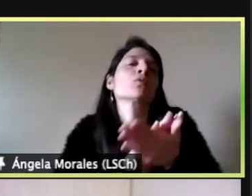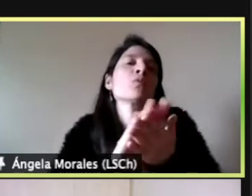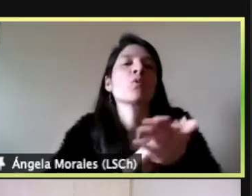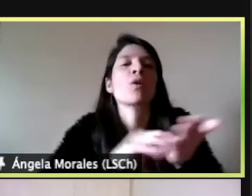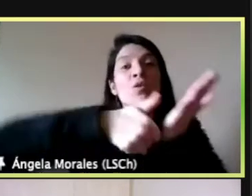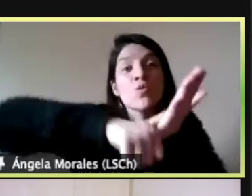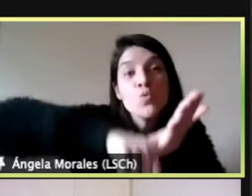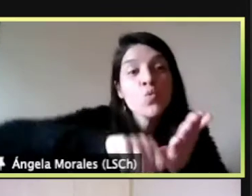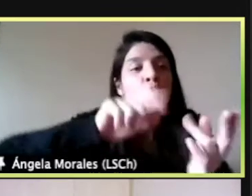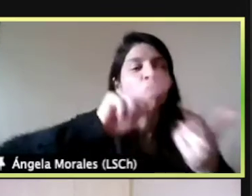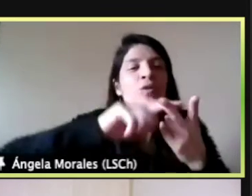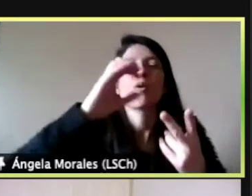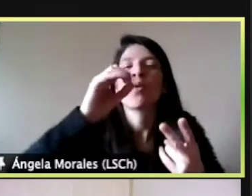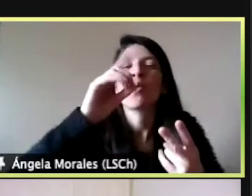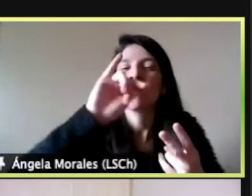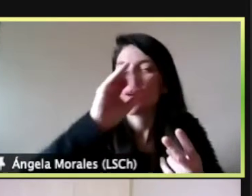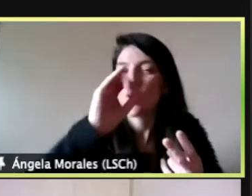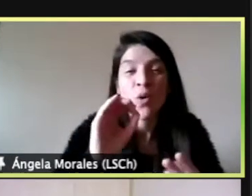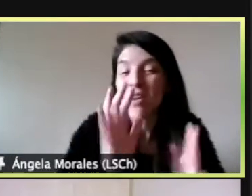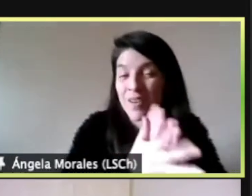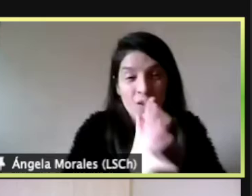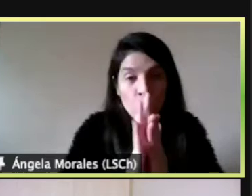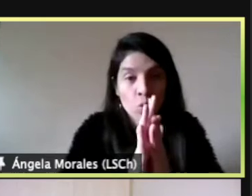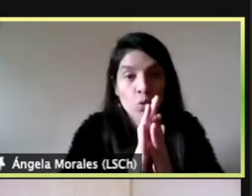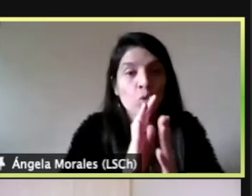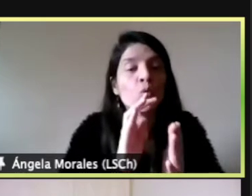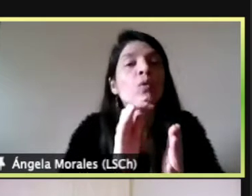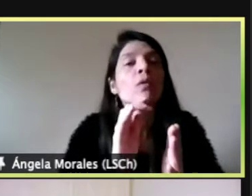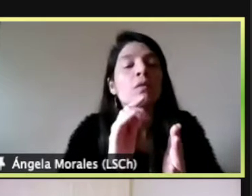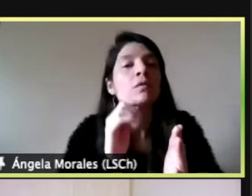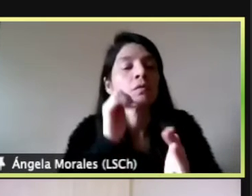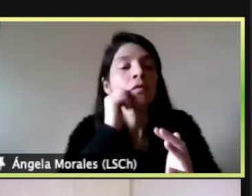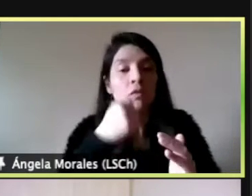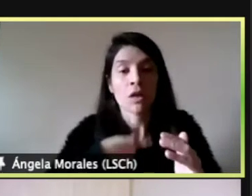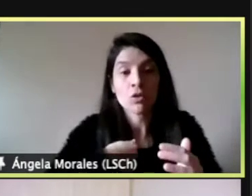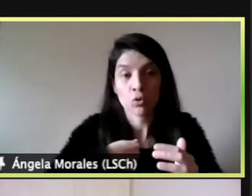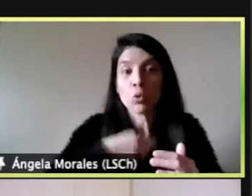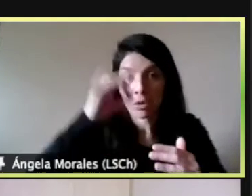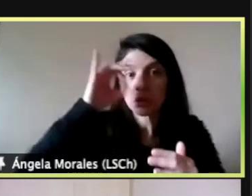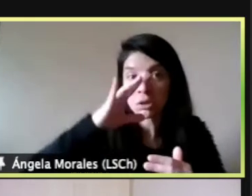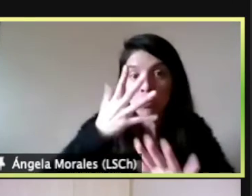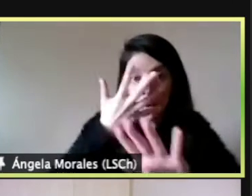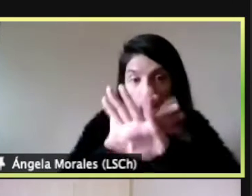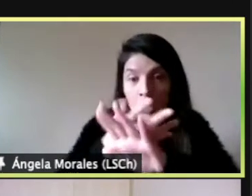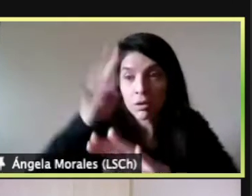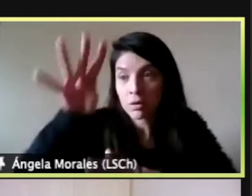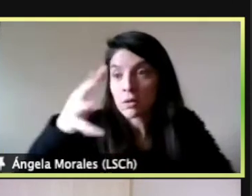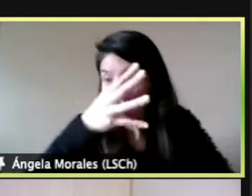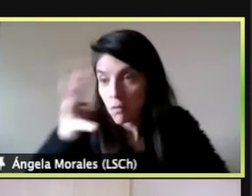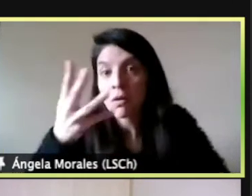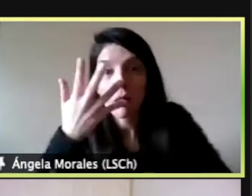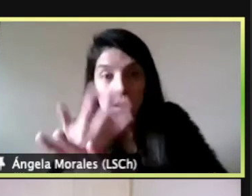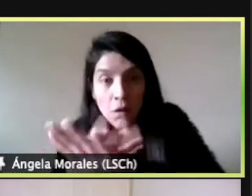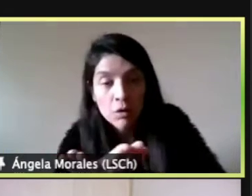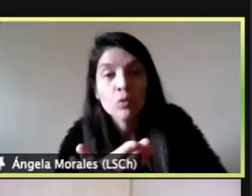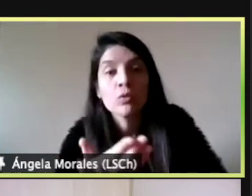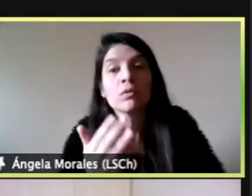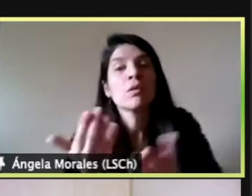valores que yo sepa que lo puedo encontrar en la tabla y luego yo organizo de tal forma que yo pueda recuperar esa